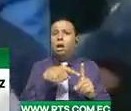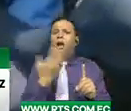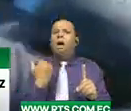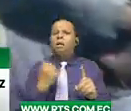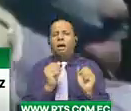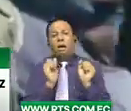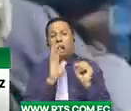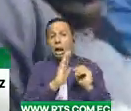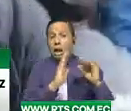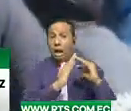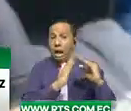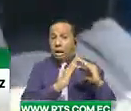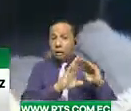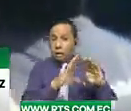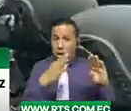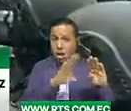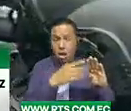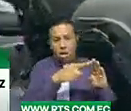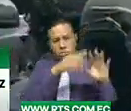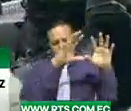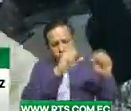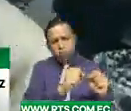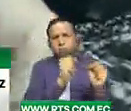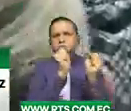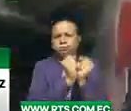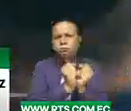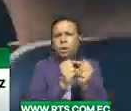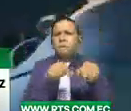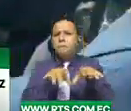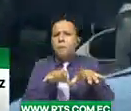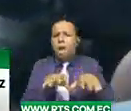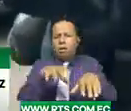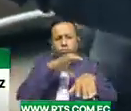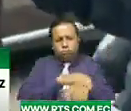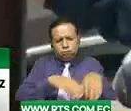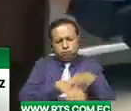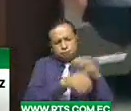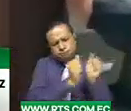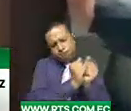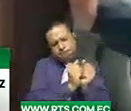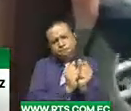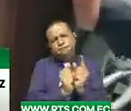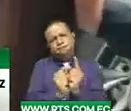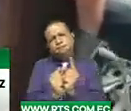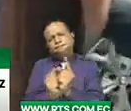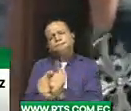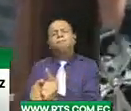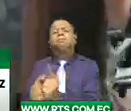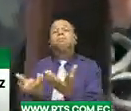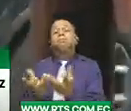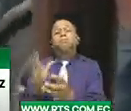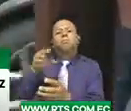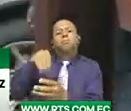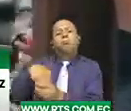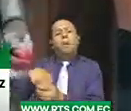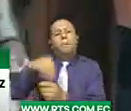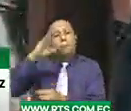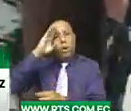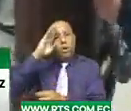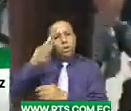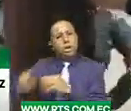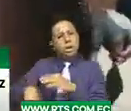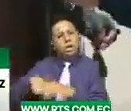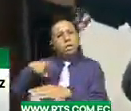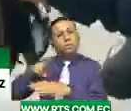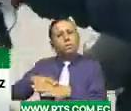manos y pies frente al portón de entrada de su residencia. Luego fue subido a un vehículo blindado y llevado a una unidad de la Policía